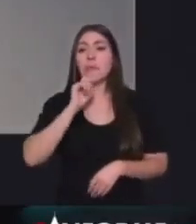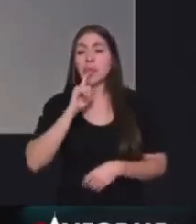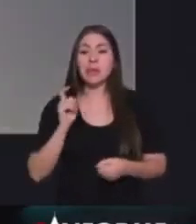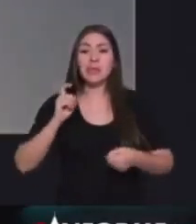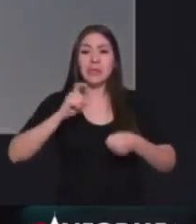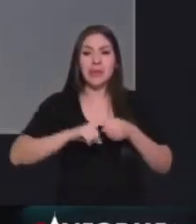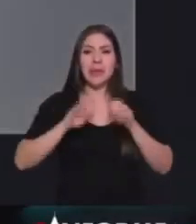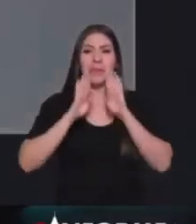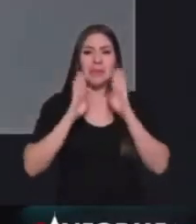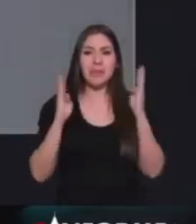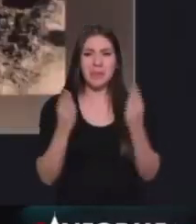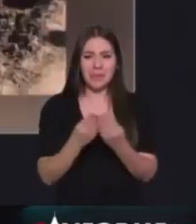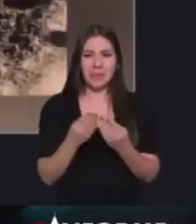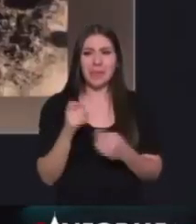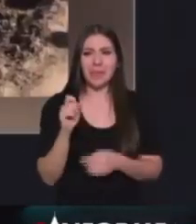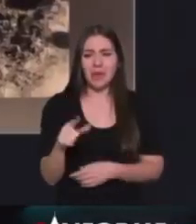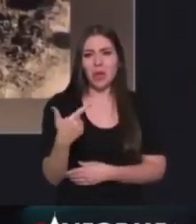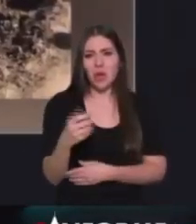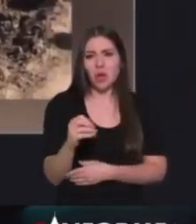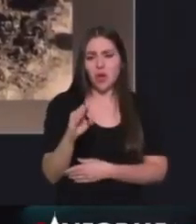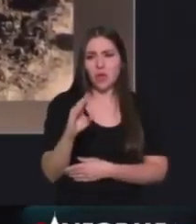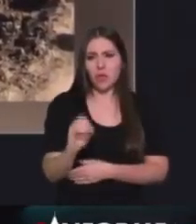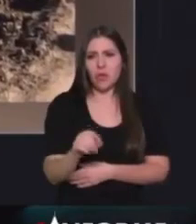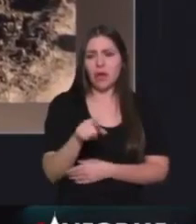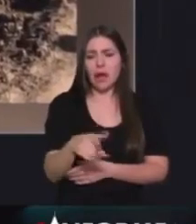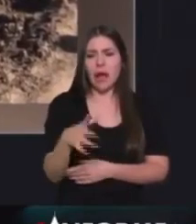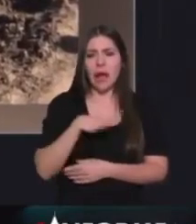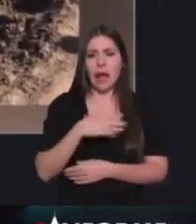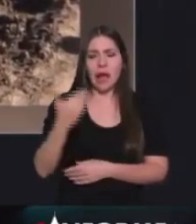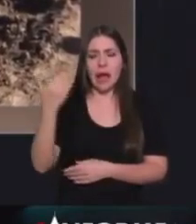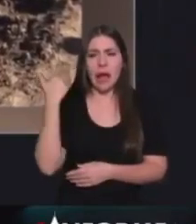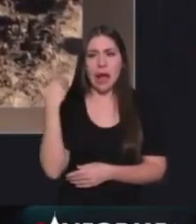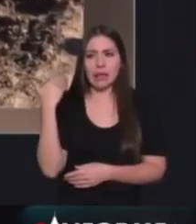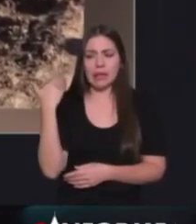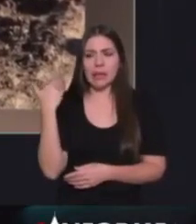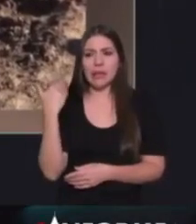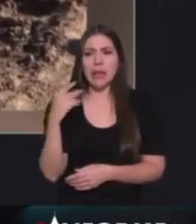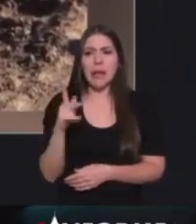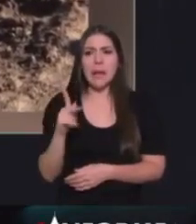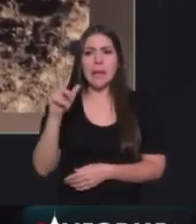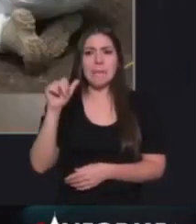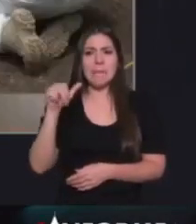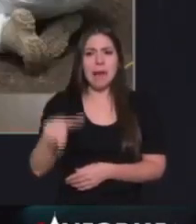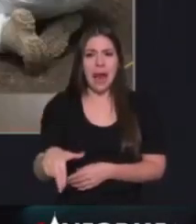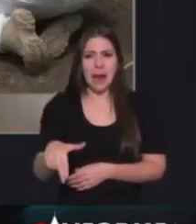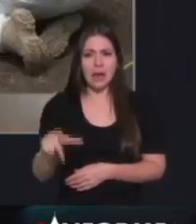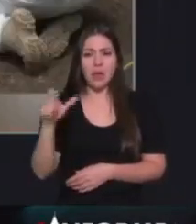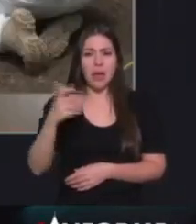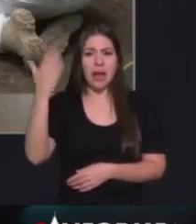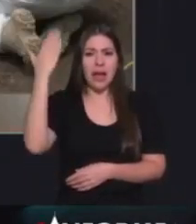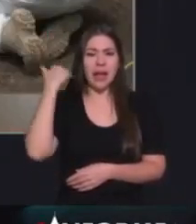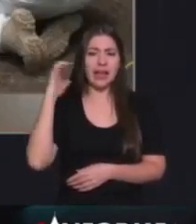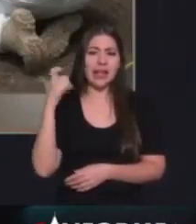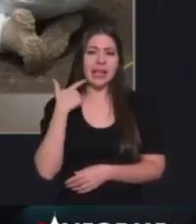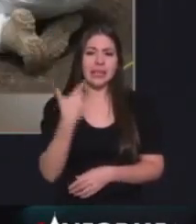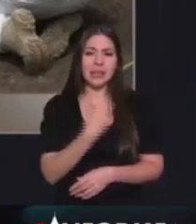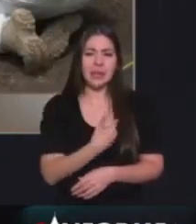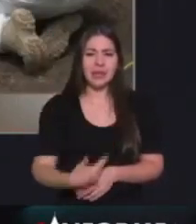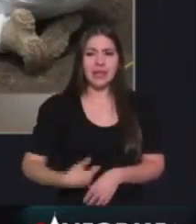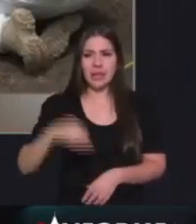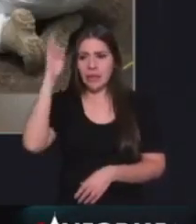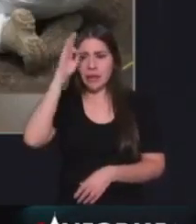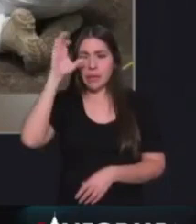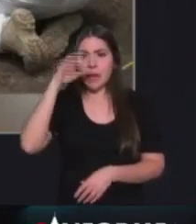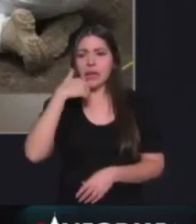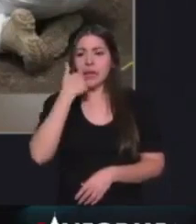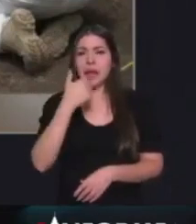había una estrategia para acabar con los que eran los malos en la época de Felipe Calderón de alguna forma.